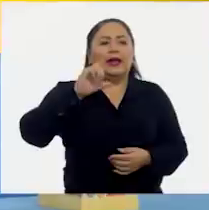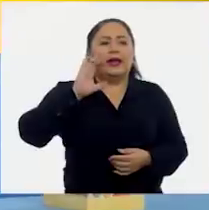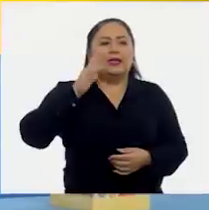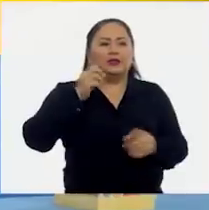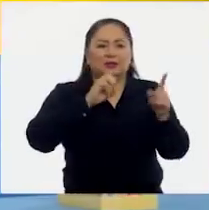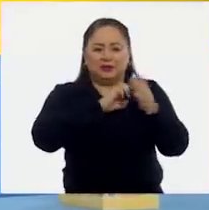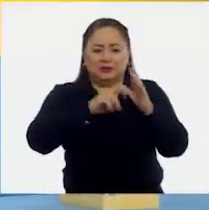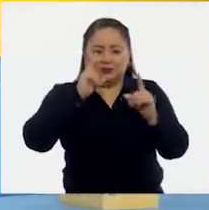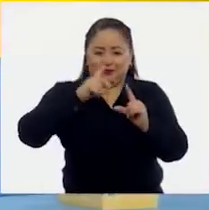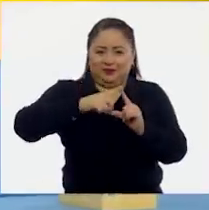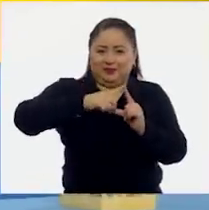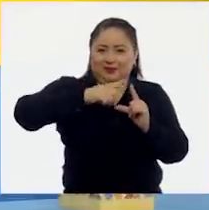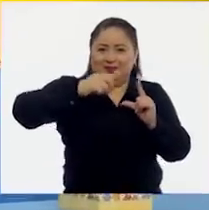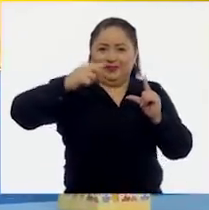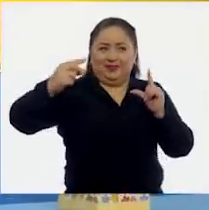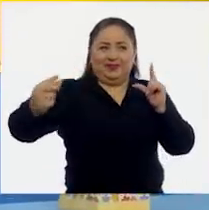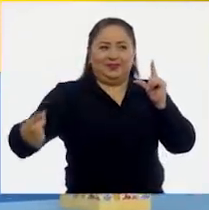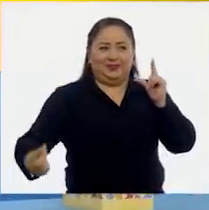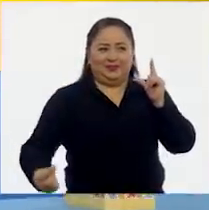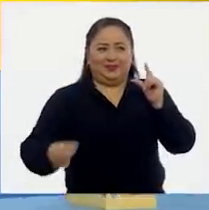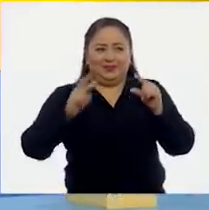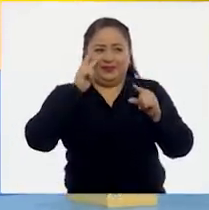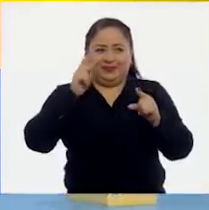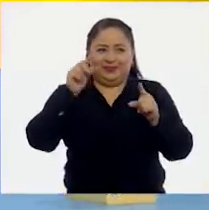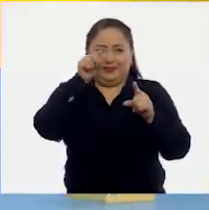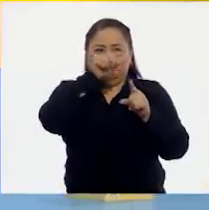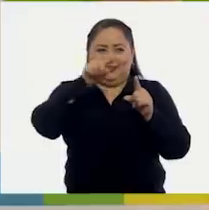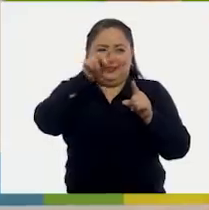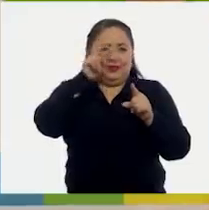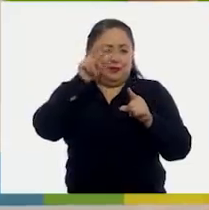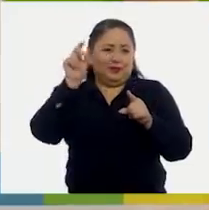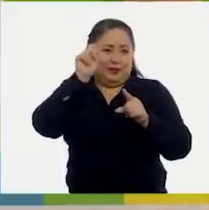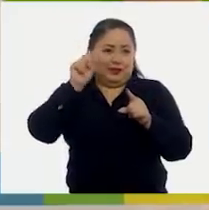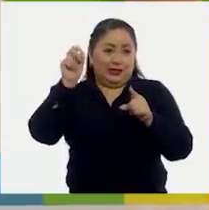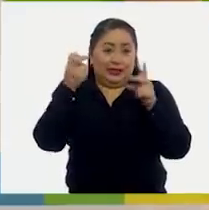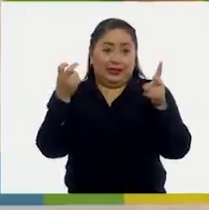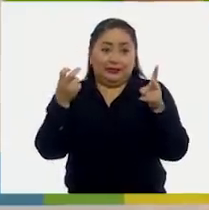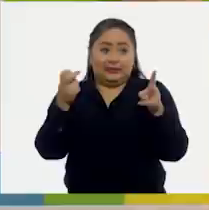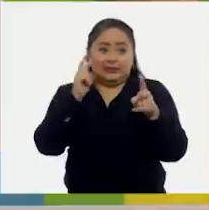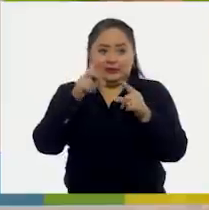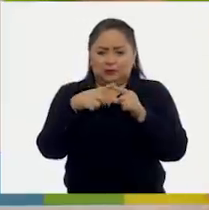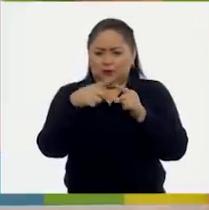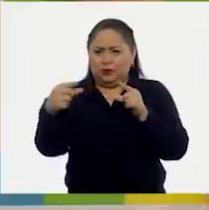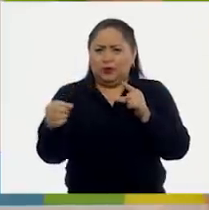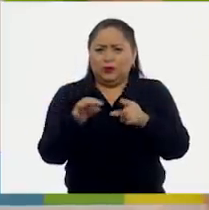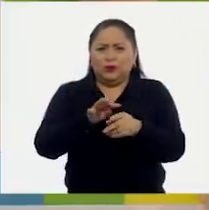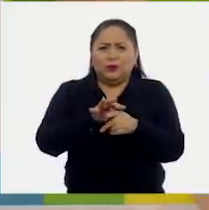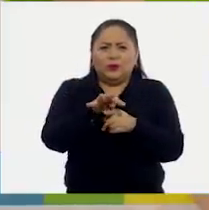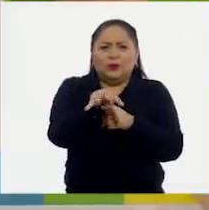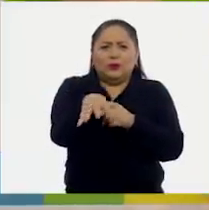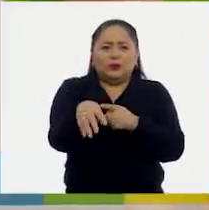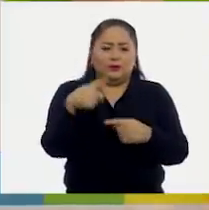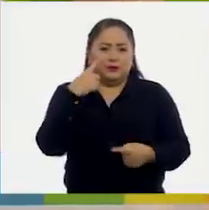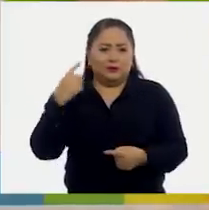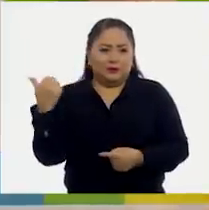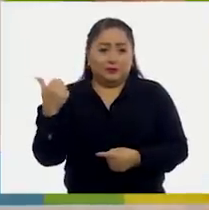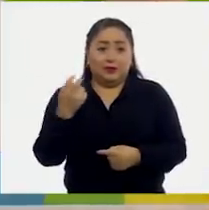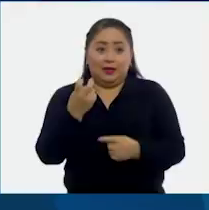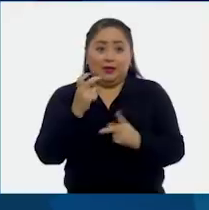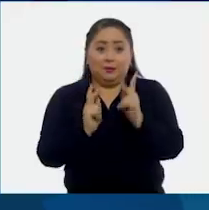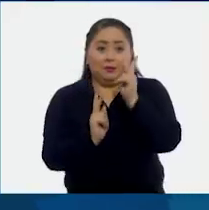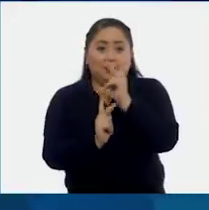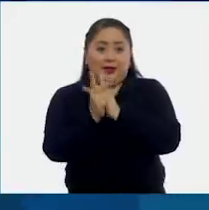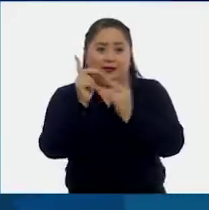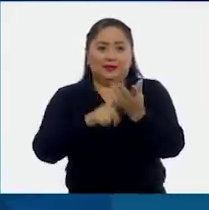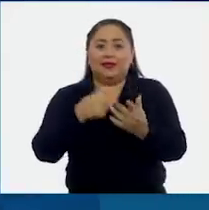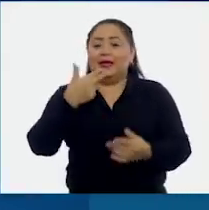tenemos aquí. A ver, marca una flechita para que podamos serían conocerlos. Las plantas como